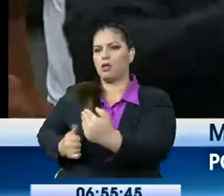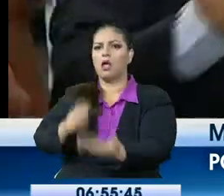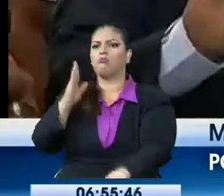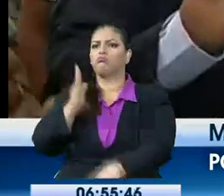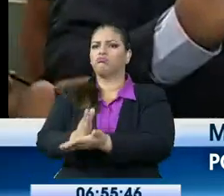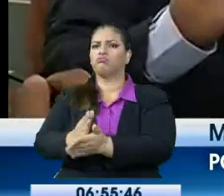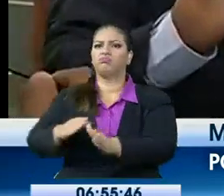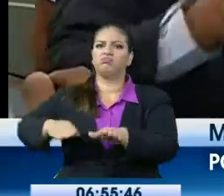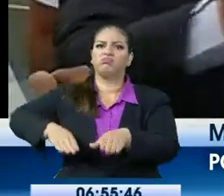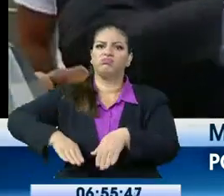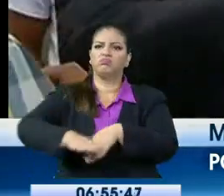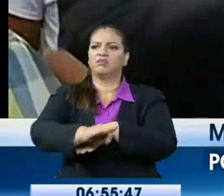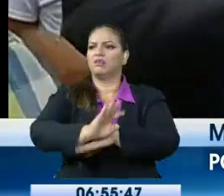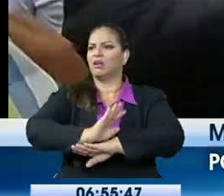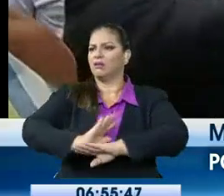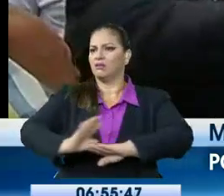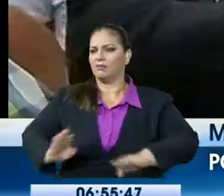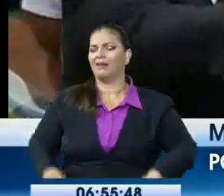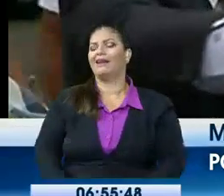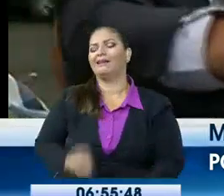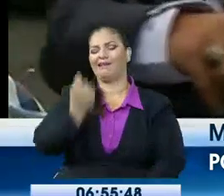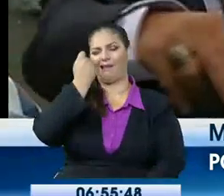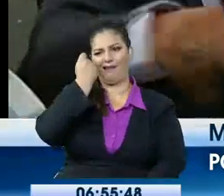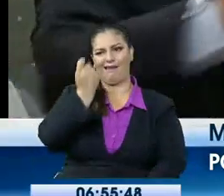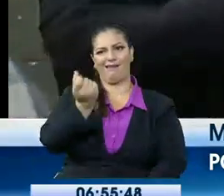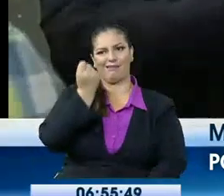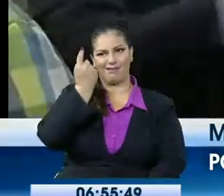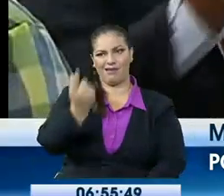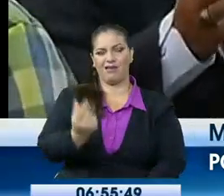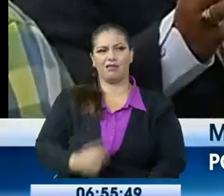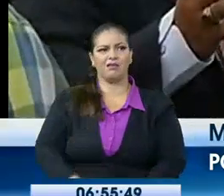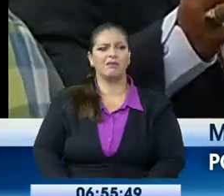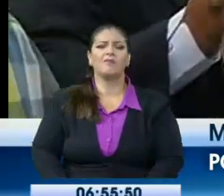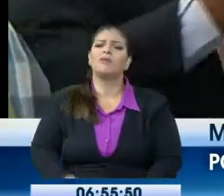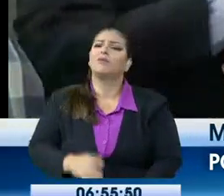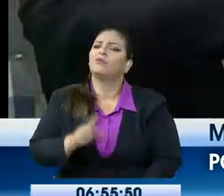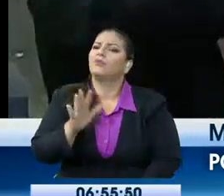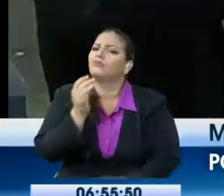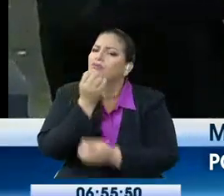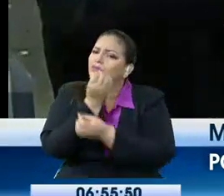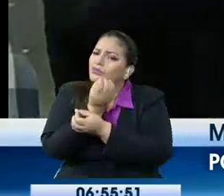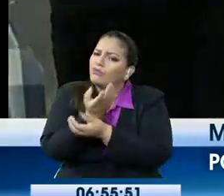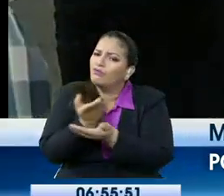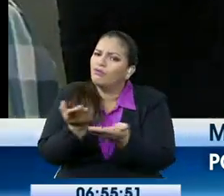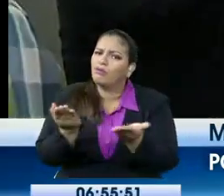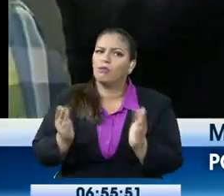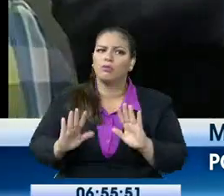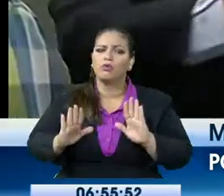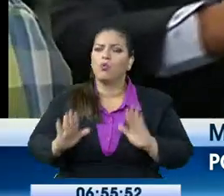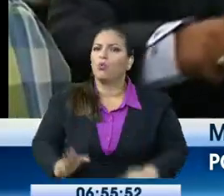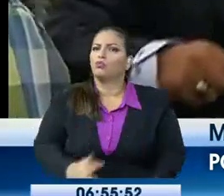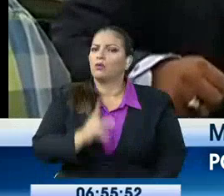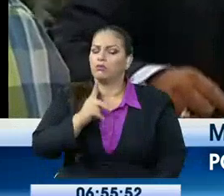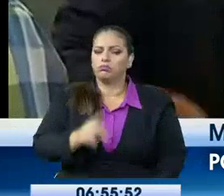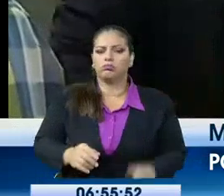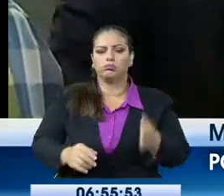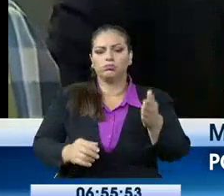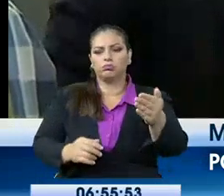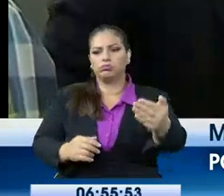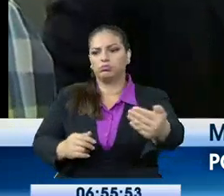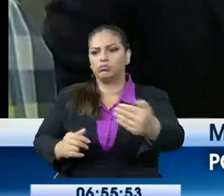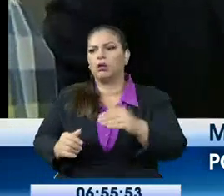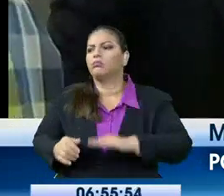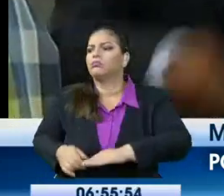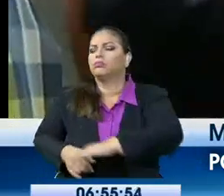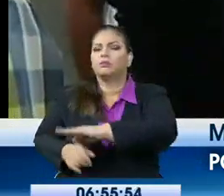está claro, y que nos dejen solamente una vía de acceso, como lo tiene el terminal. Es una vía de acceso en el cual venimos a decir una nota, hay un